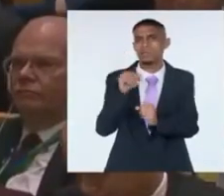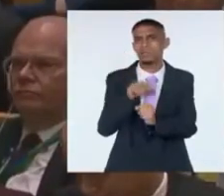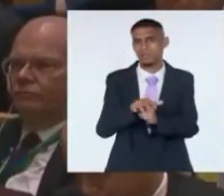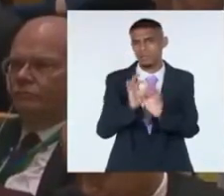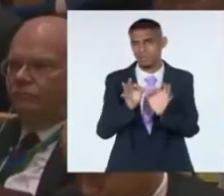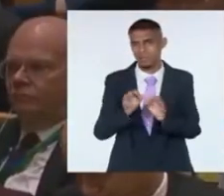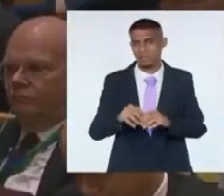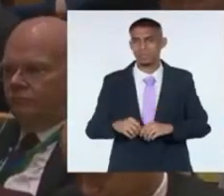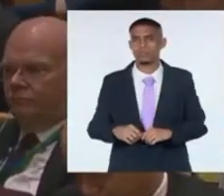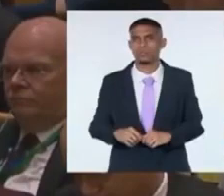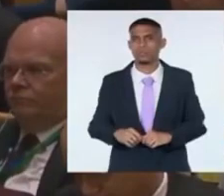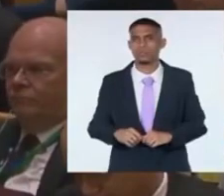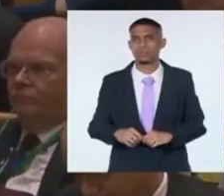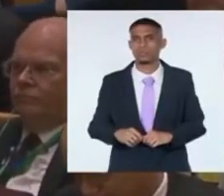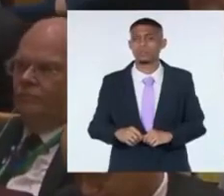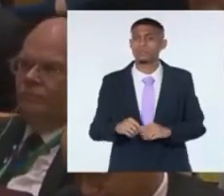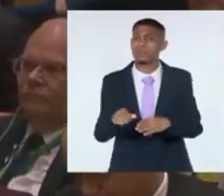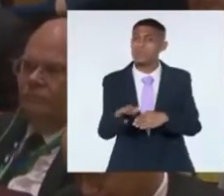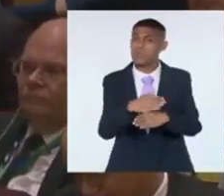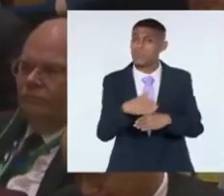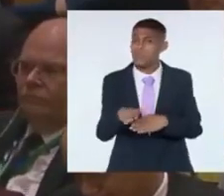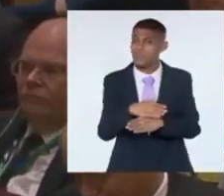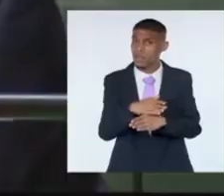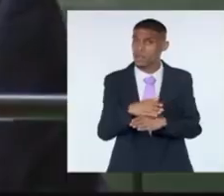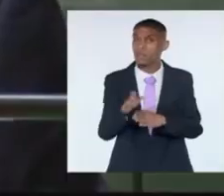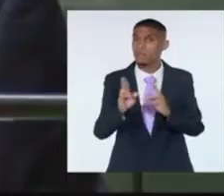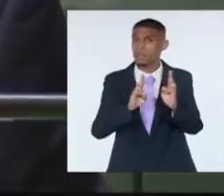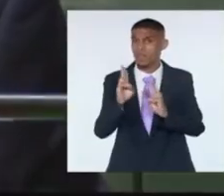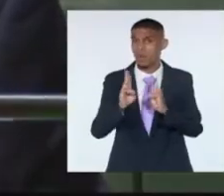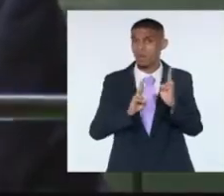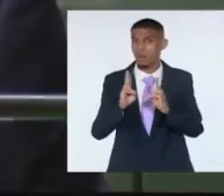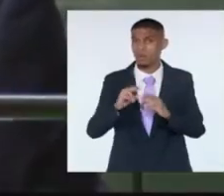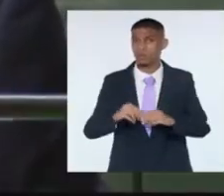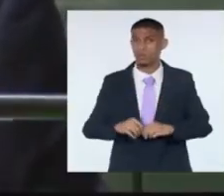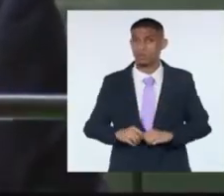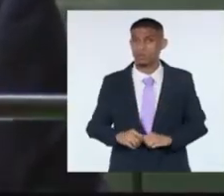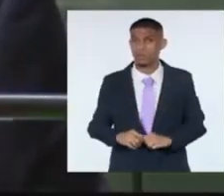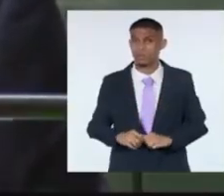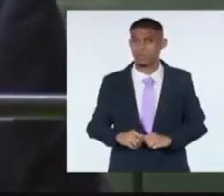y a pesar de algunas diferencias están de acuerdo a lo esencial